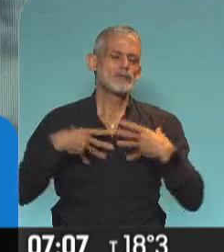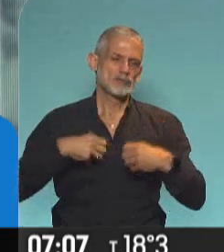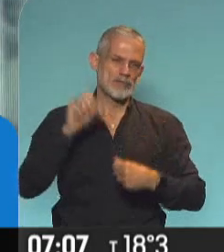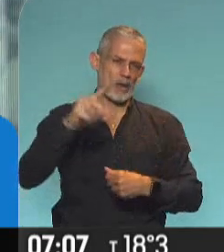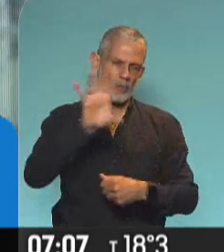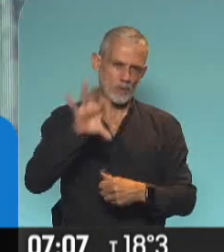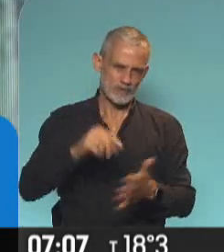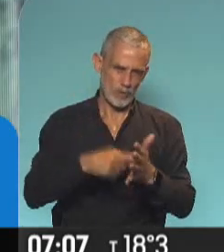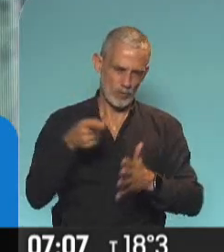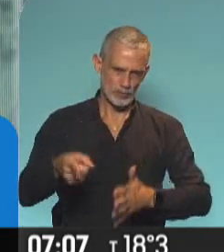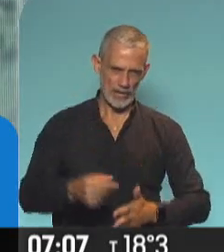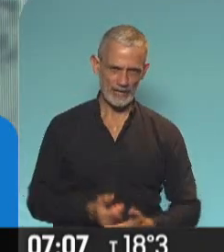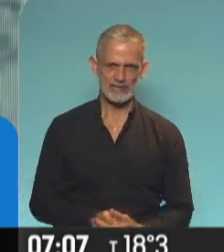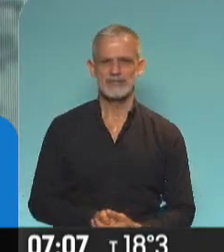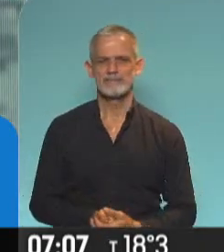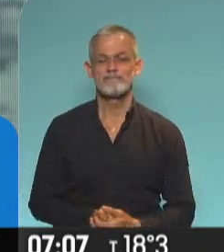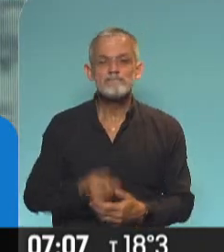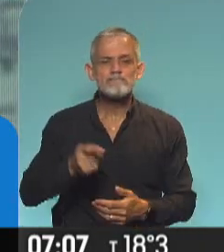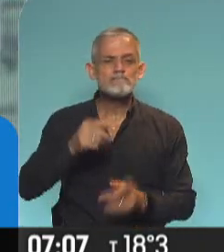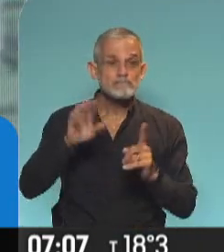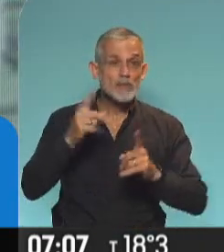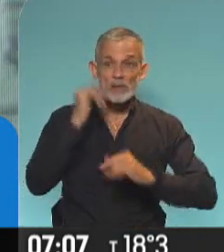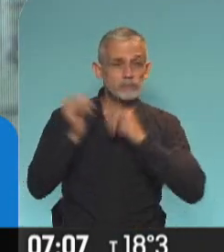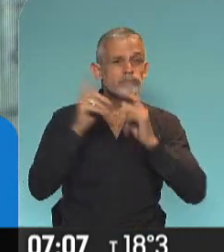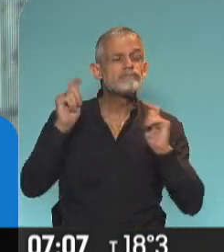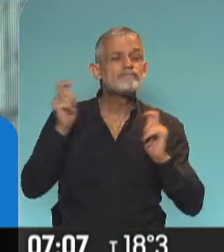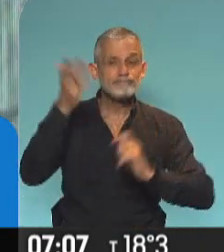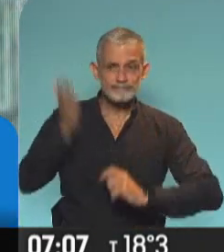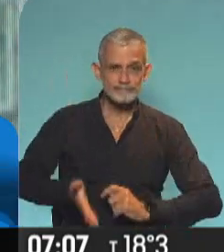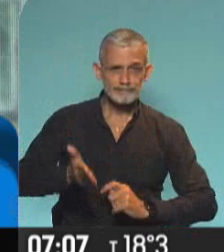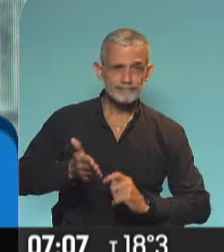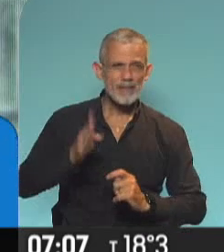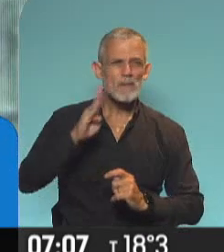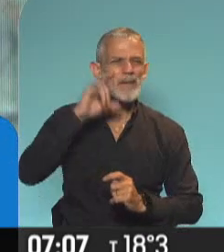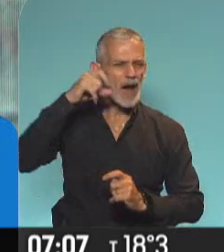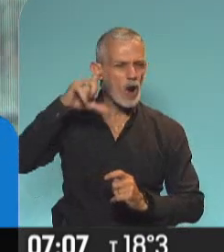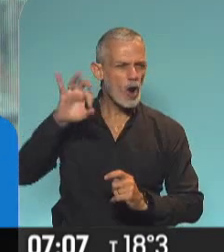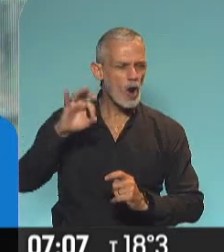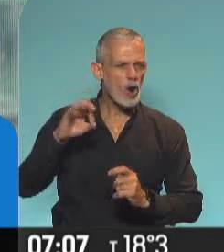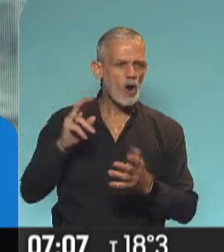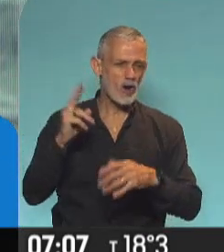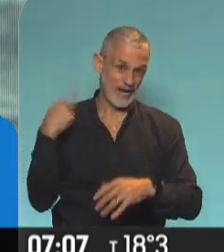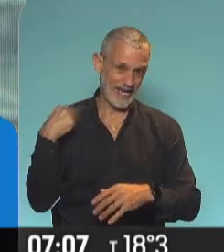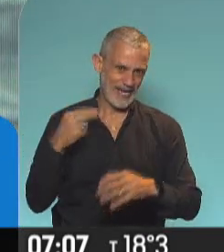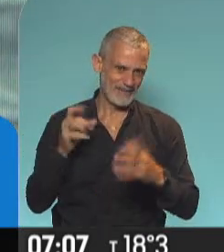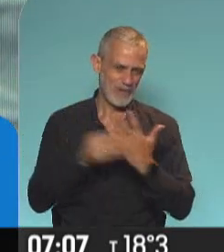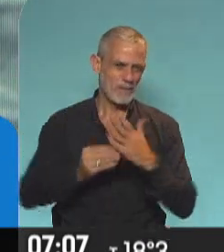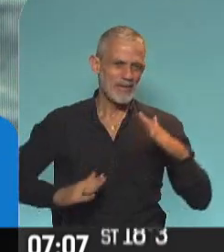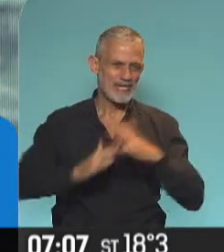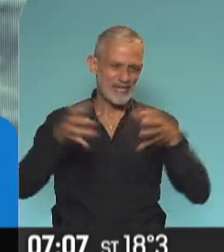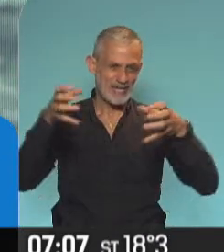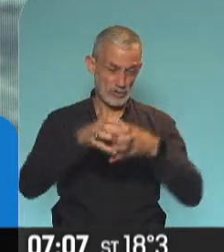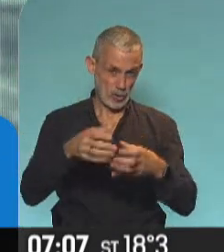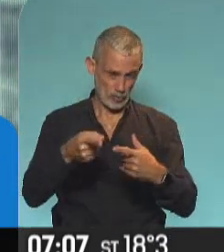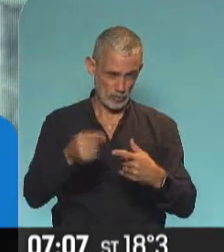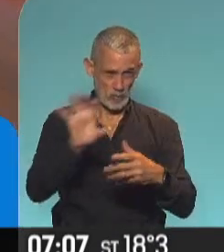sanitario en la provincia de Buenos Aires. Quien habló también fue Carlos Bianco, el jefe de gabinete, con una lectura más